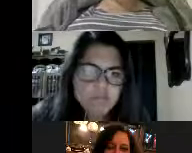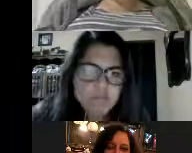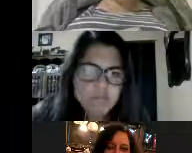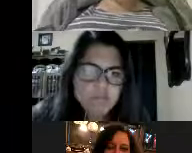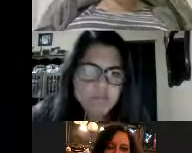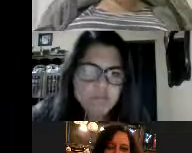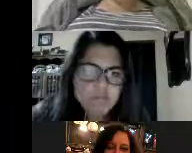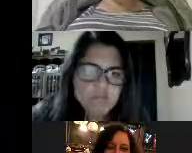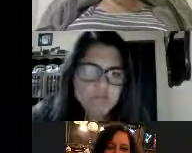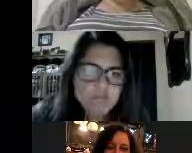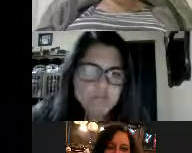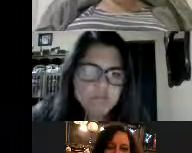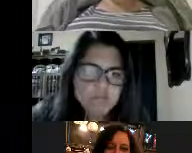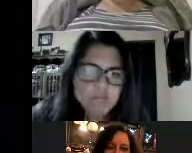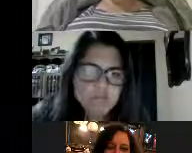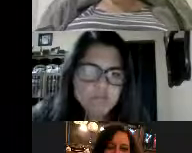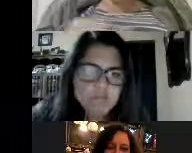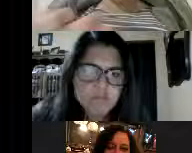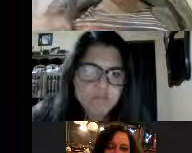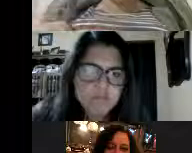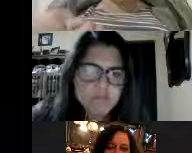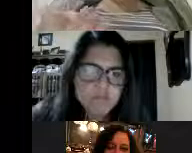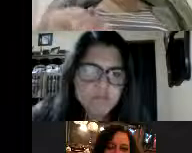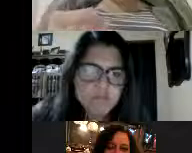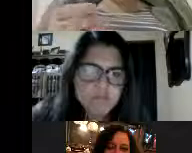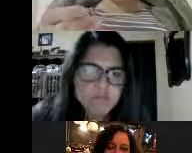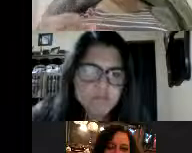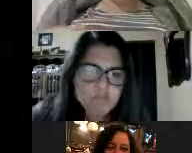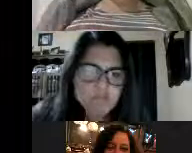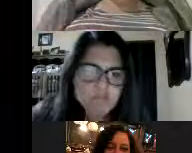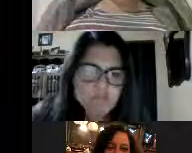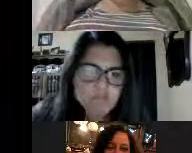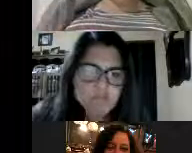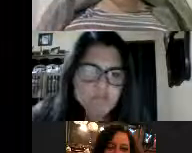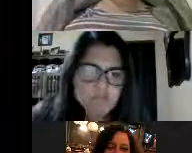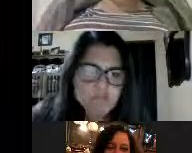la ponemos acá en la presentación porque existe, cuando uno va a estudiar, está.